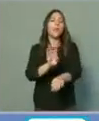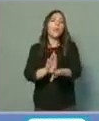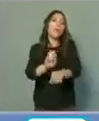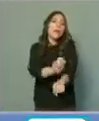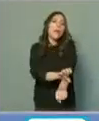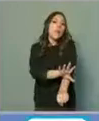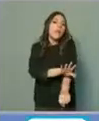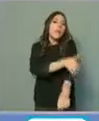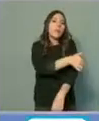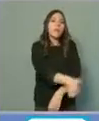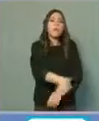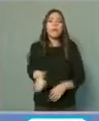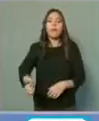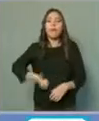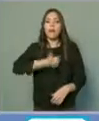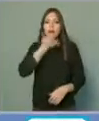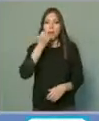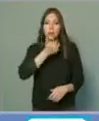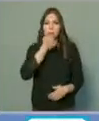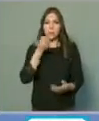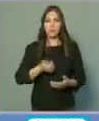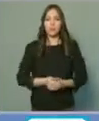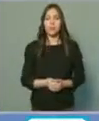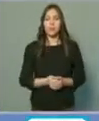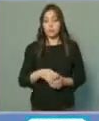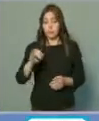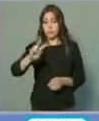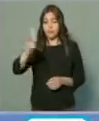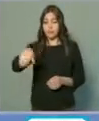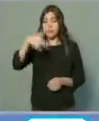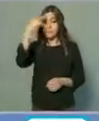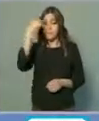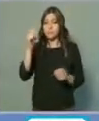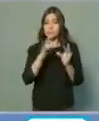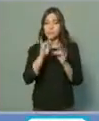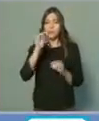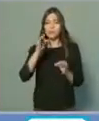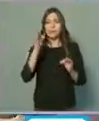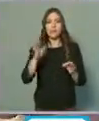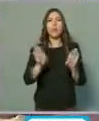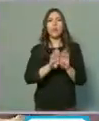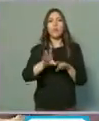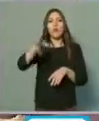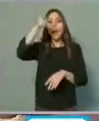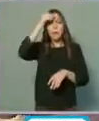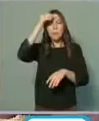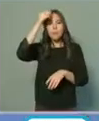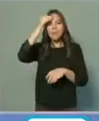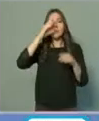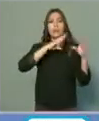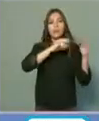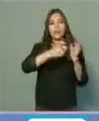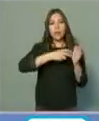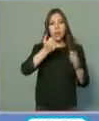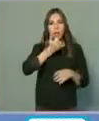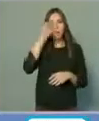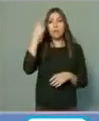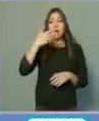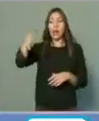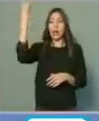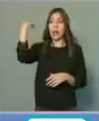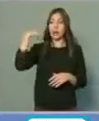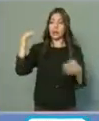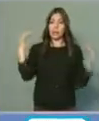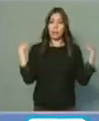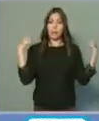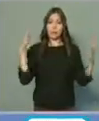la educación y el aprendizaje, pero ¿desde cuándo se empieza a dar esto? Porque bien lo dices tú, nos platicas de tu experiencia. Antes los maestros eran mucho más rígidos y